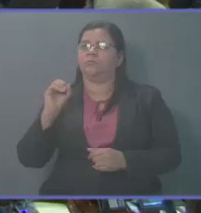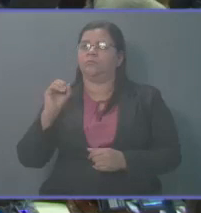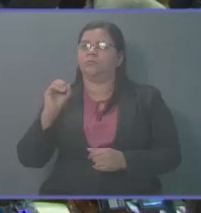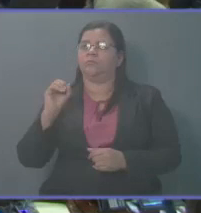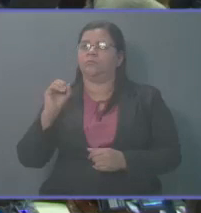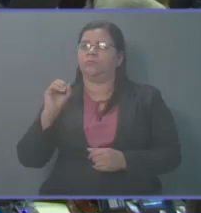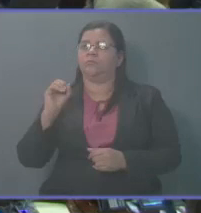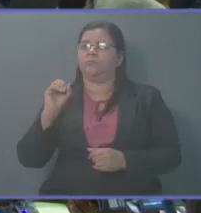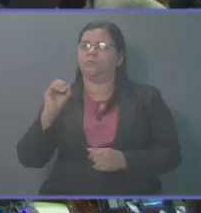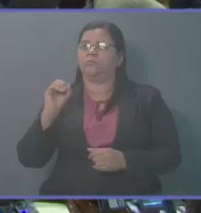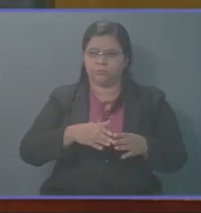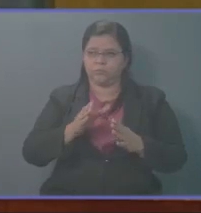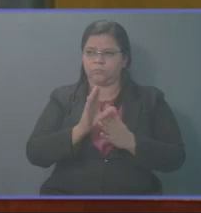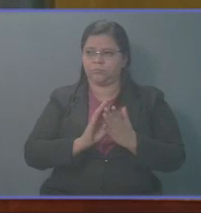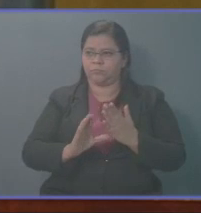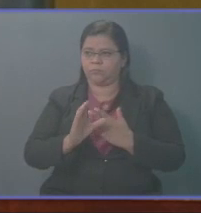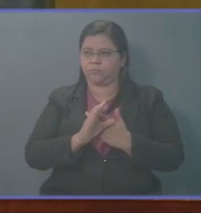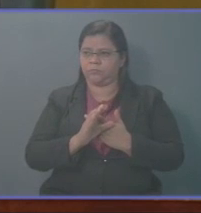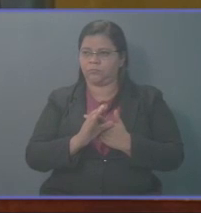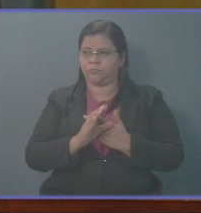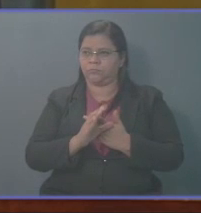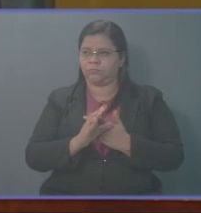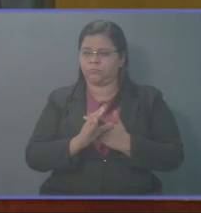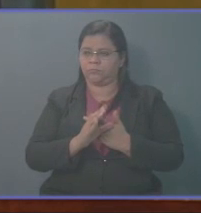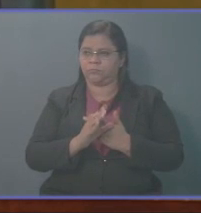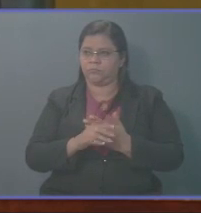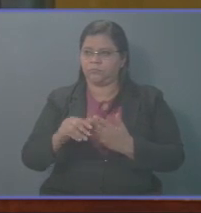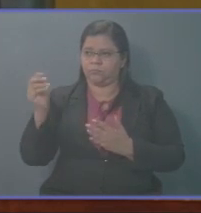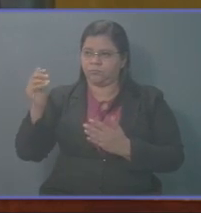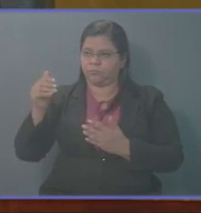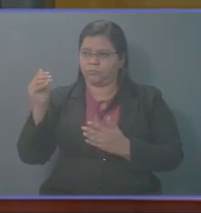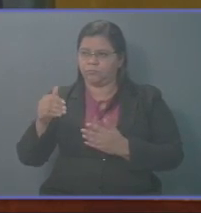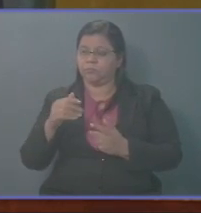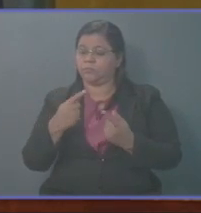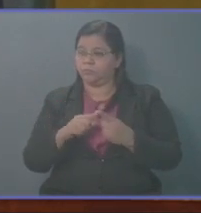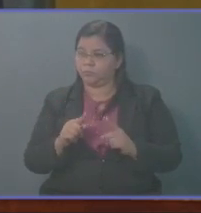Comisión de Cultura y Educación, pero como me pidieron...